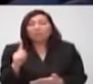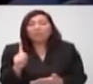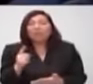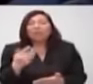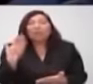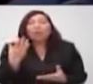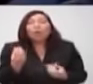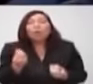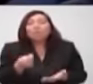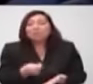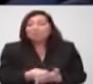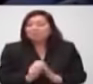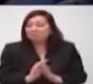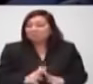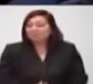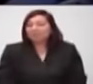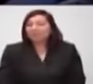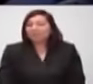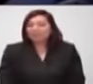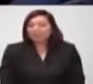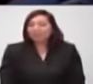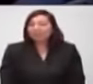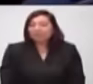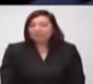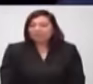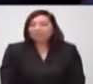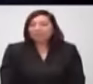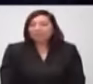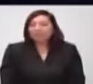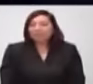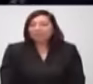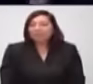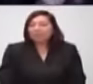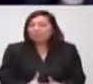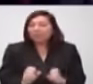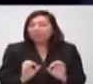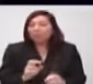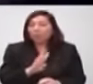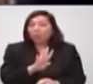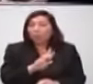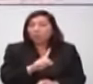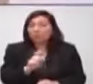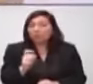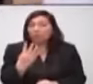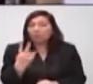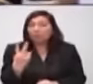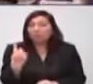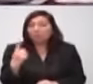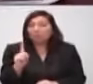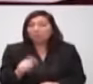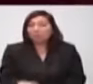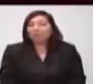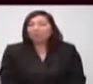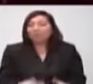queríamos saber cómo se pagaron, nada más. Yo, para terminar entonces, quisiera sumarme a la pregunta, porque esos 142 millones, hasta donde entiendo, señor